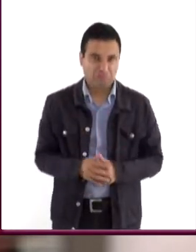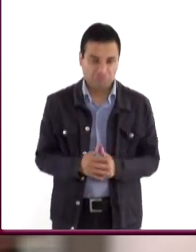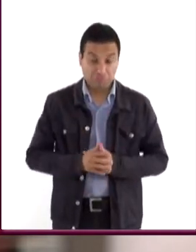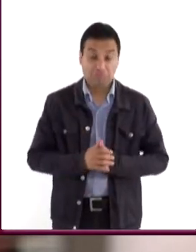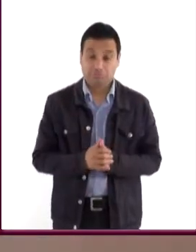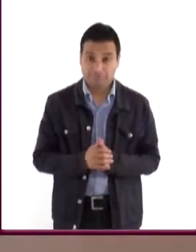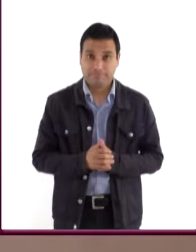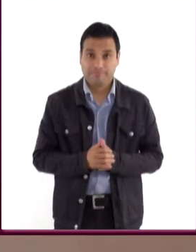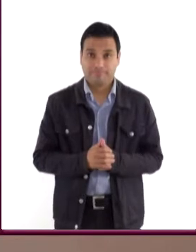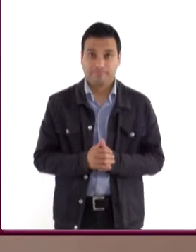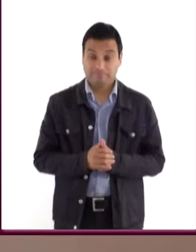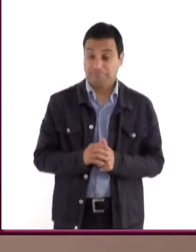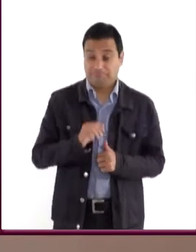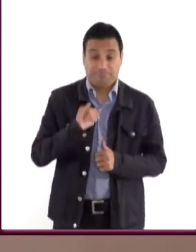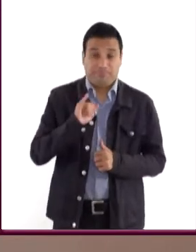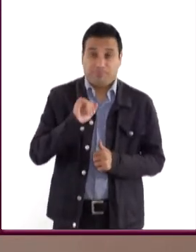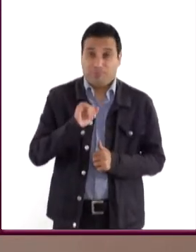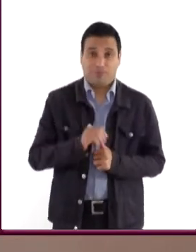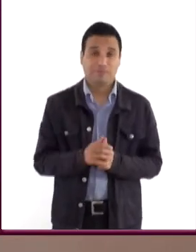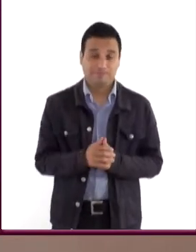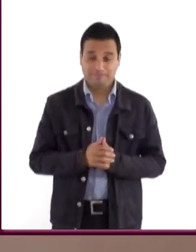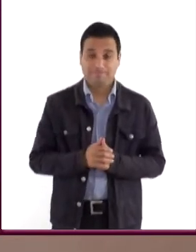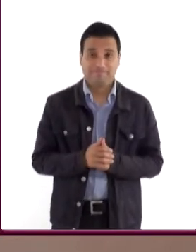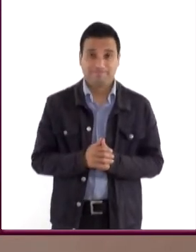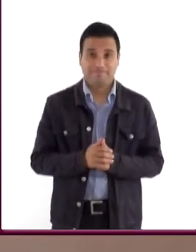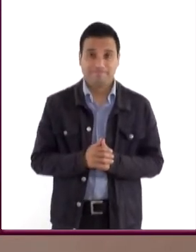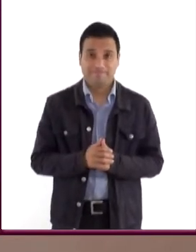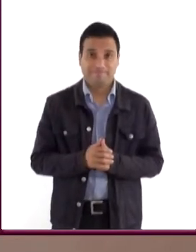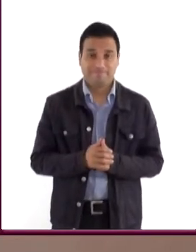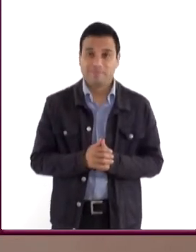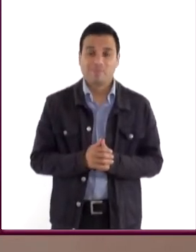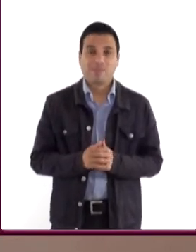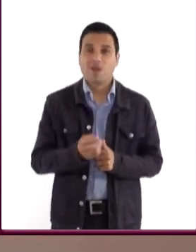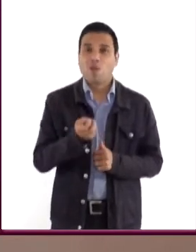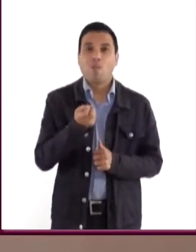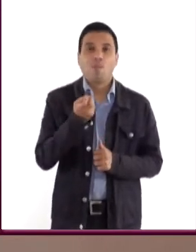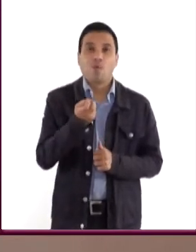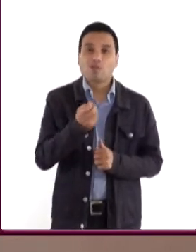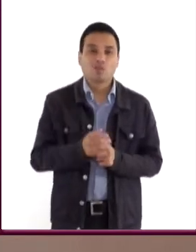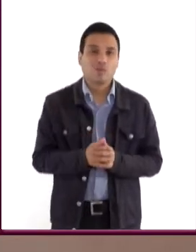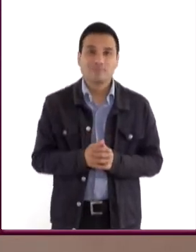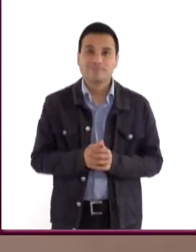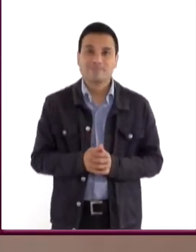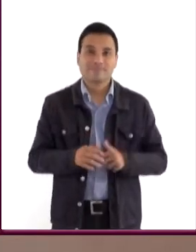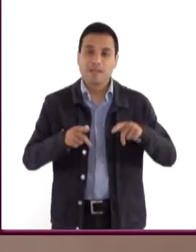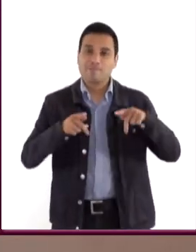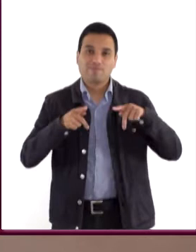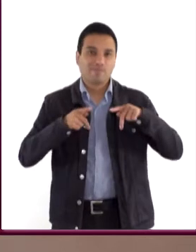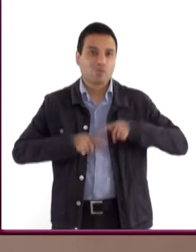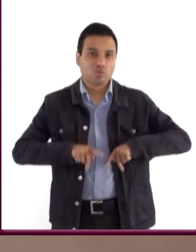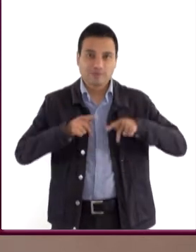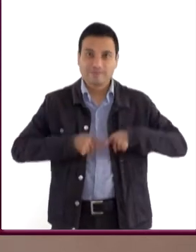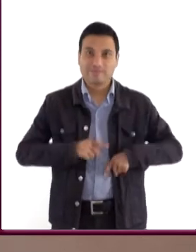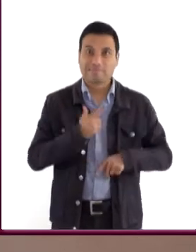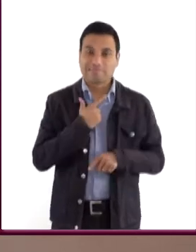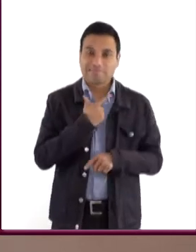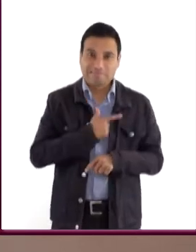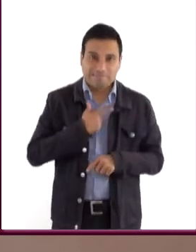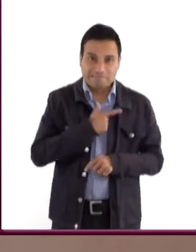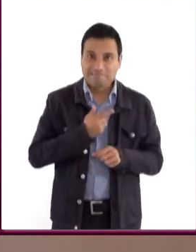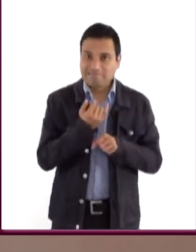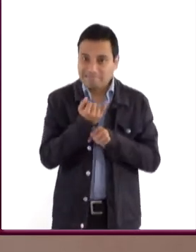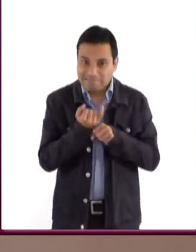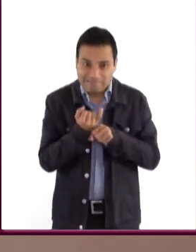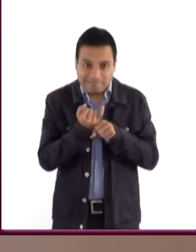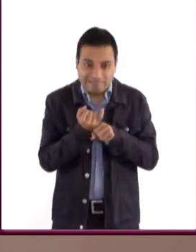resistentes, ¿no? Claro, pues obviamente por eso mismo es importante voltear a ver a la naturaleza, ¿no? Y todo lo que nos